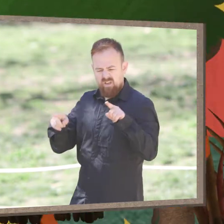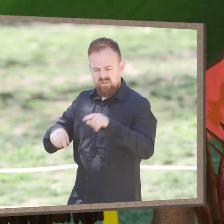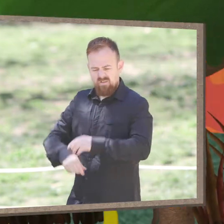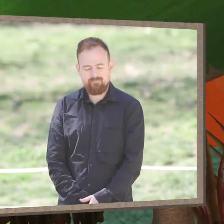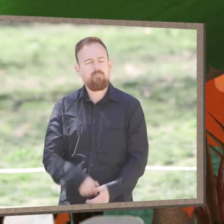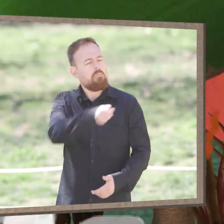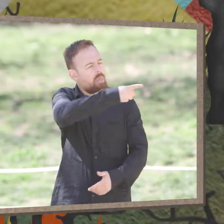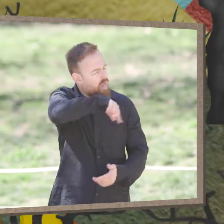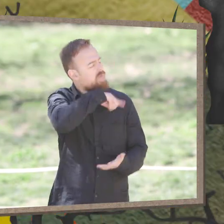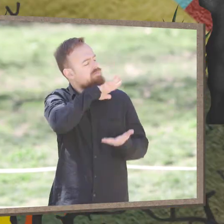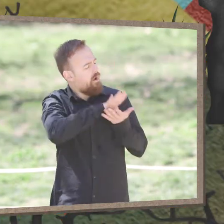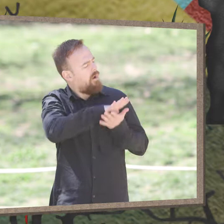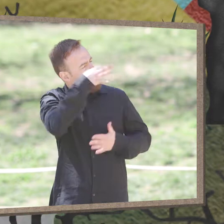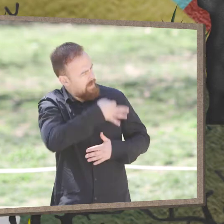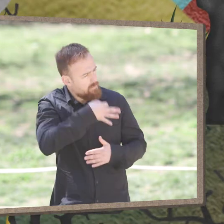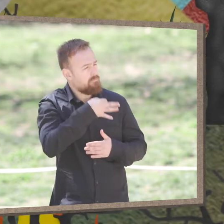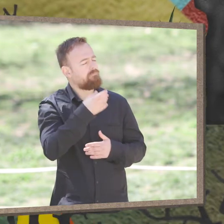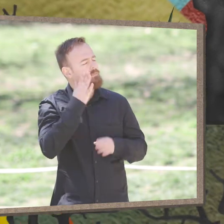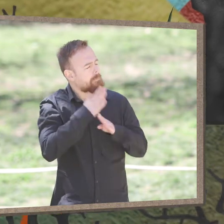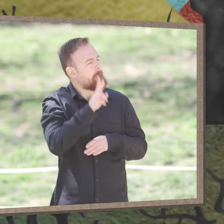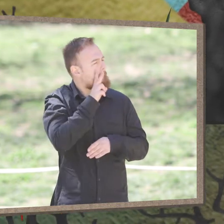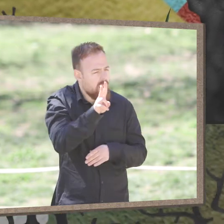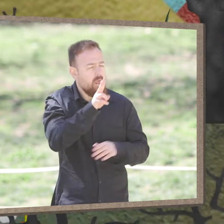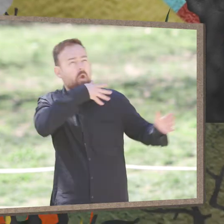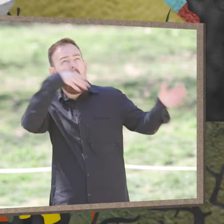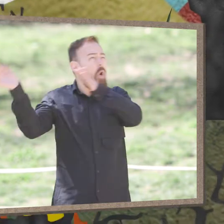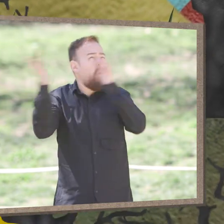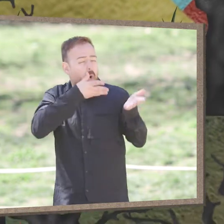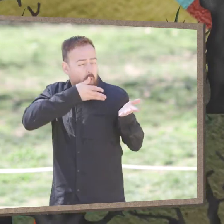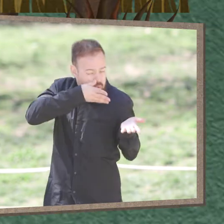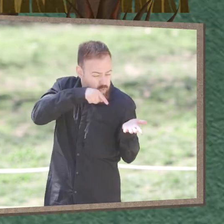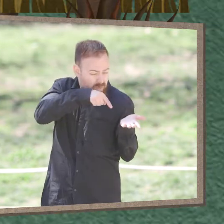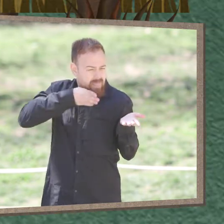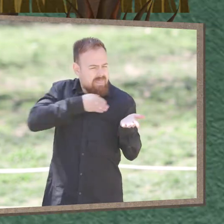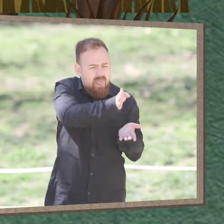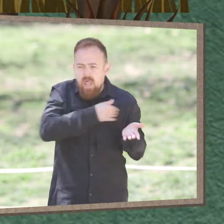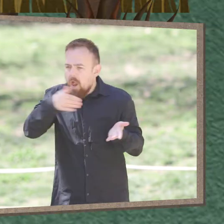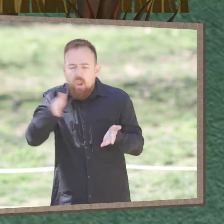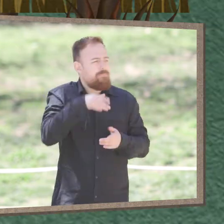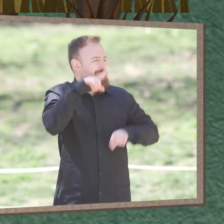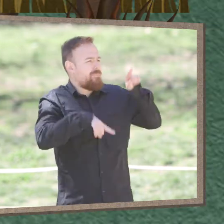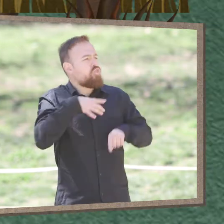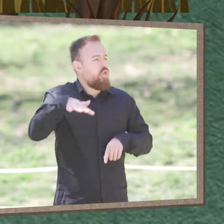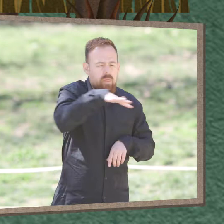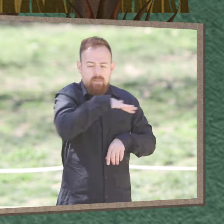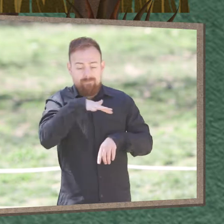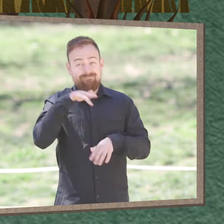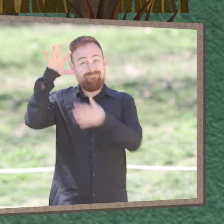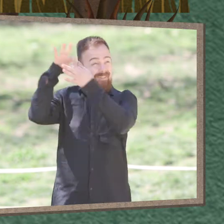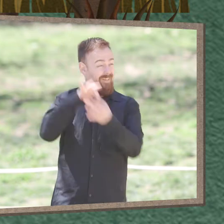abajo. Tenemos que estar tranquilos y siempre mirar hacia donde sopla el viento y dónde está la